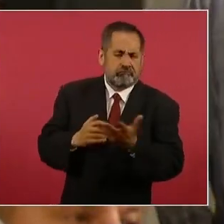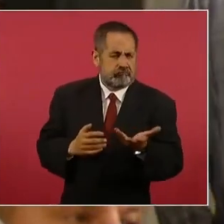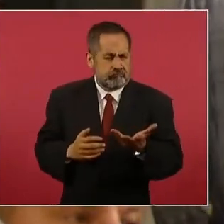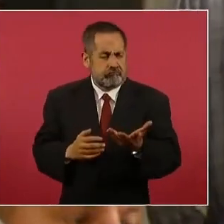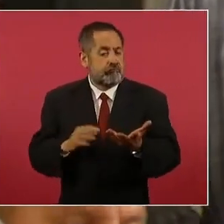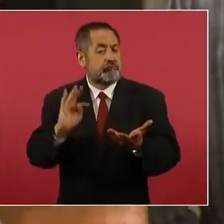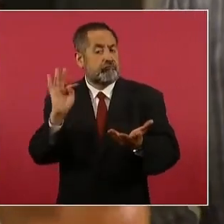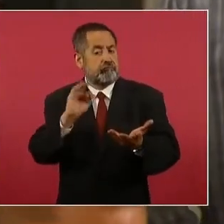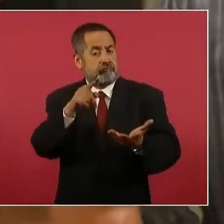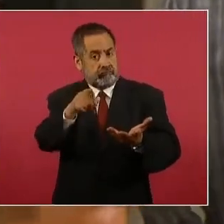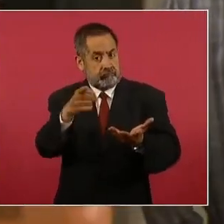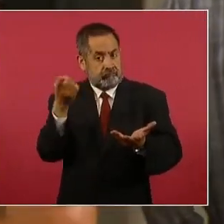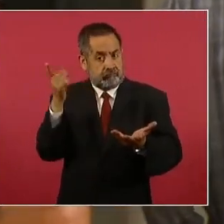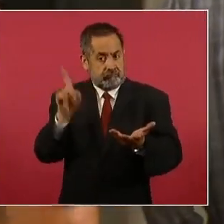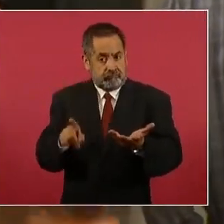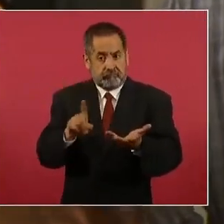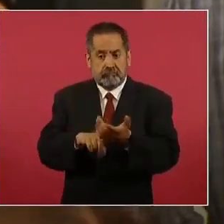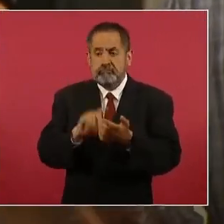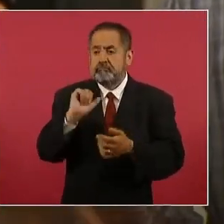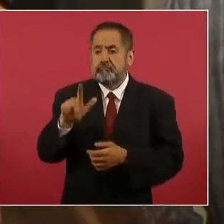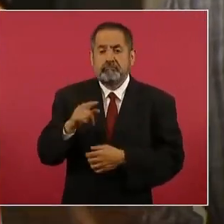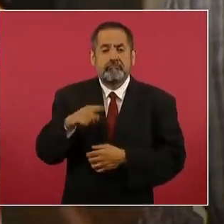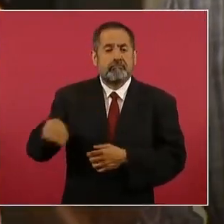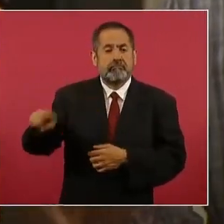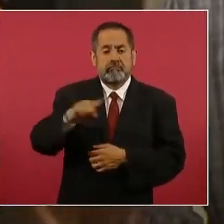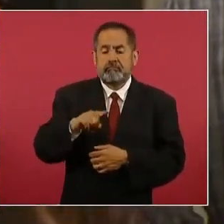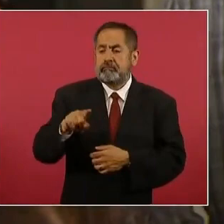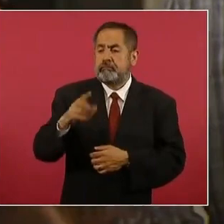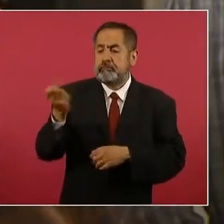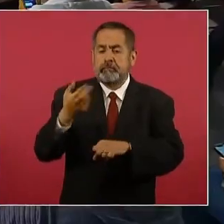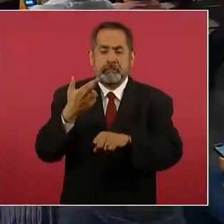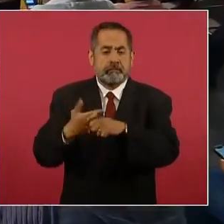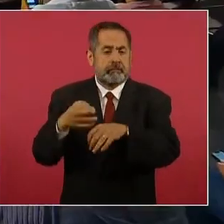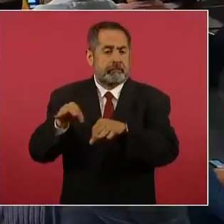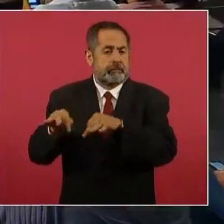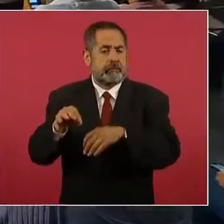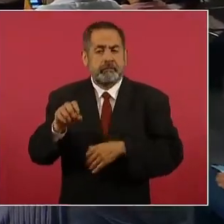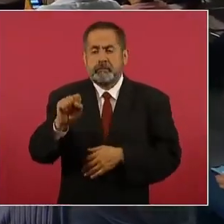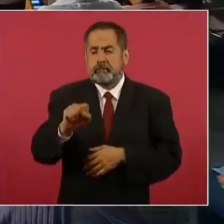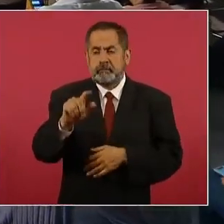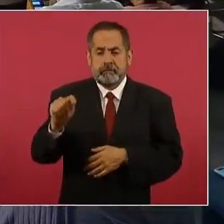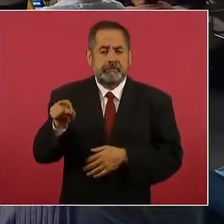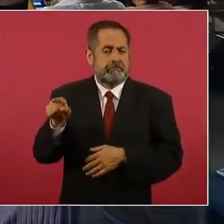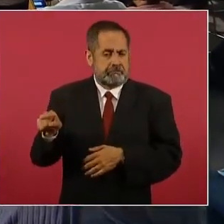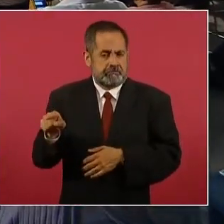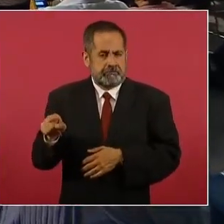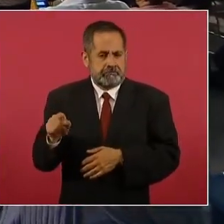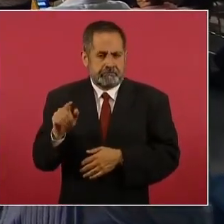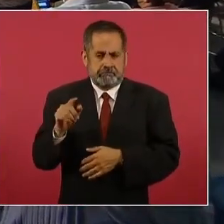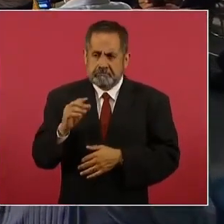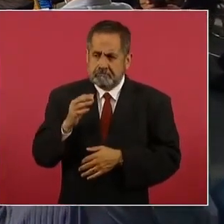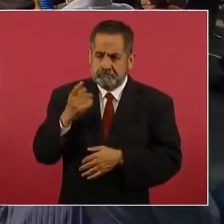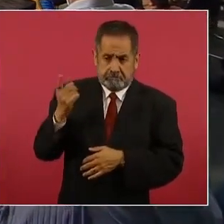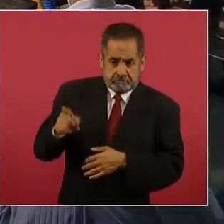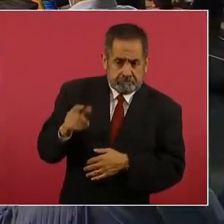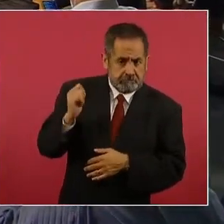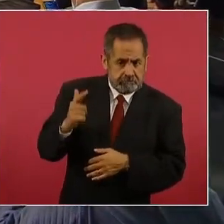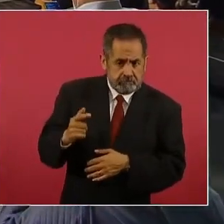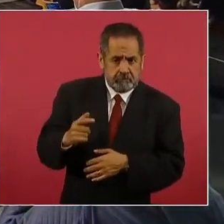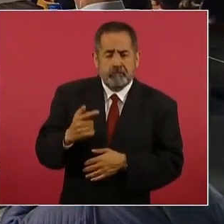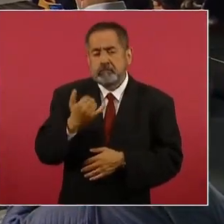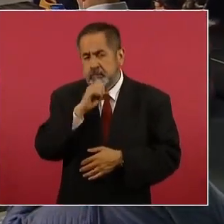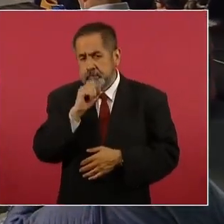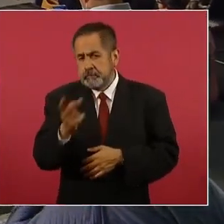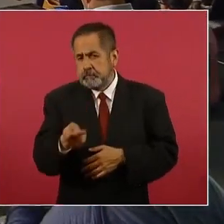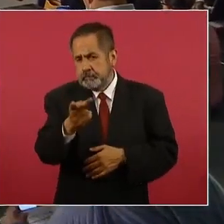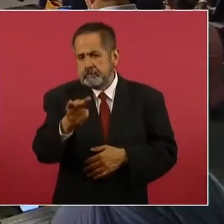usted alguna indicación a la Secretaría del Trabajo Y en ese mismo sentido, presidente,